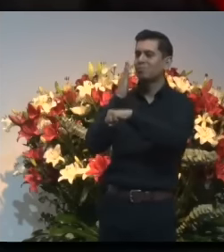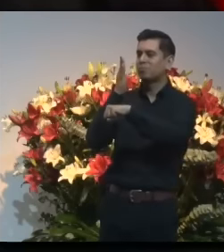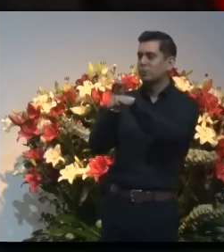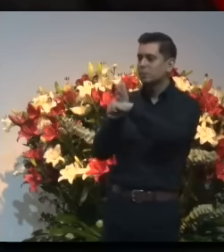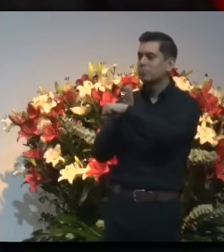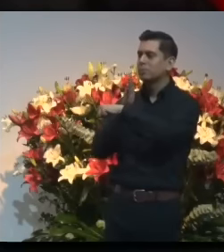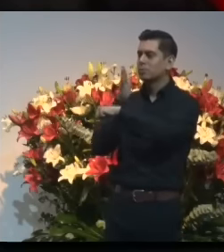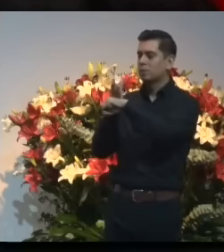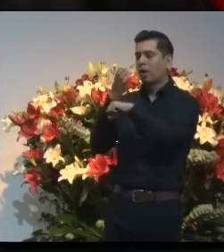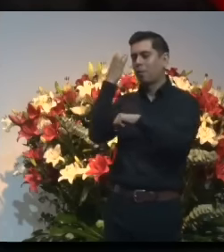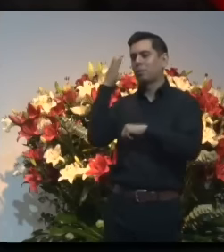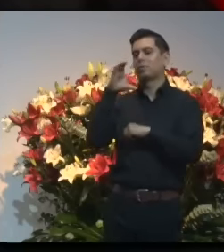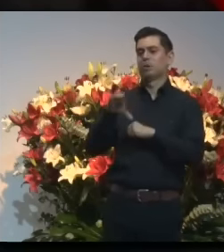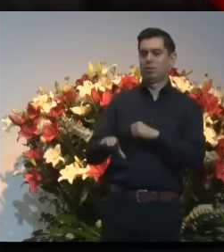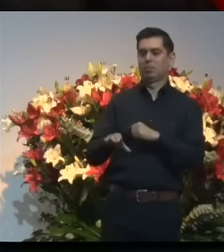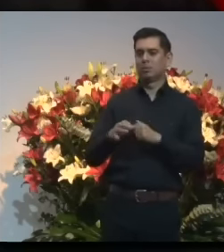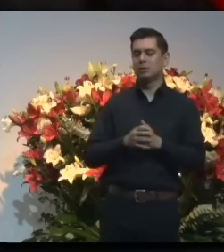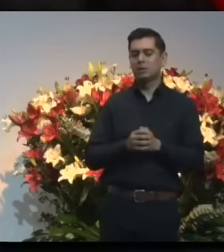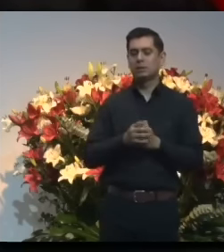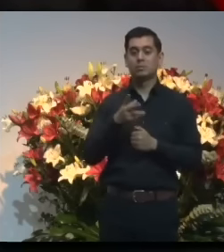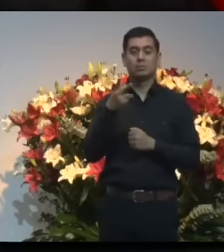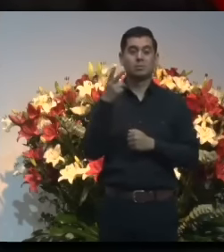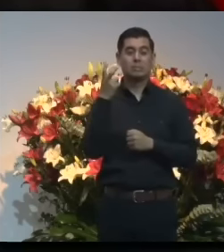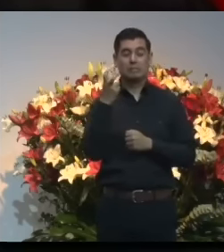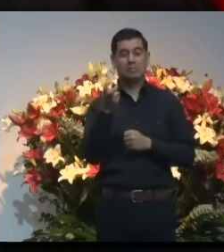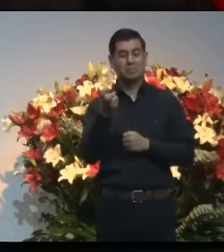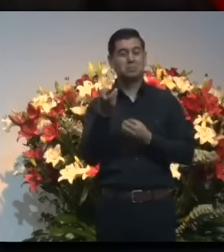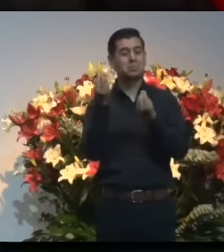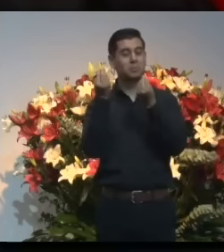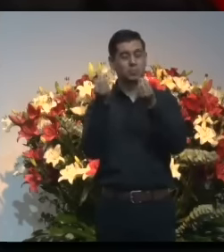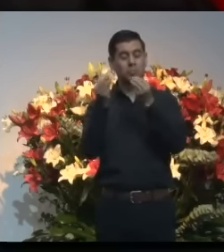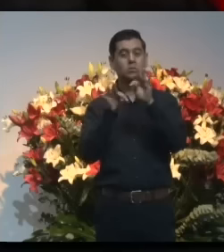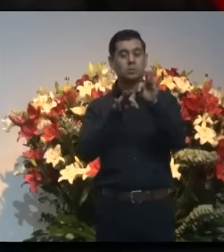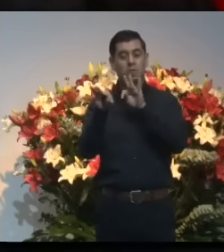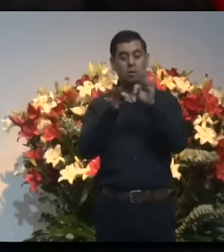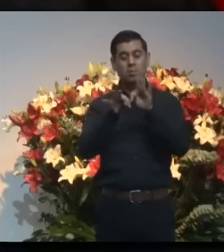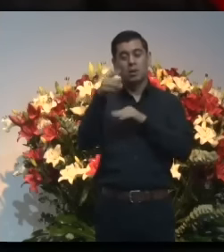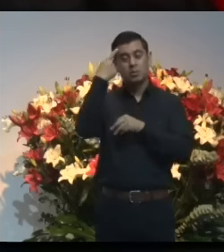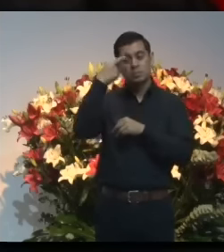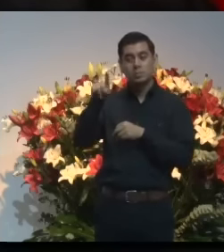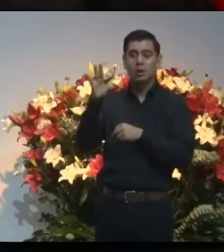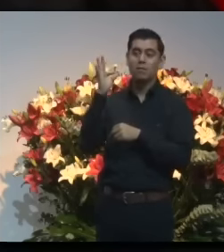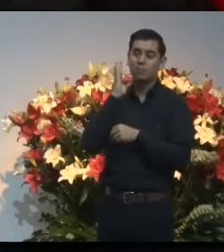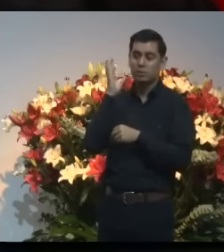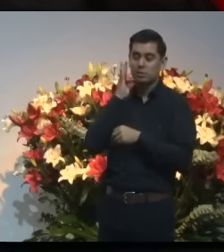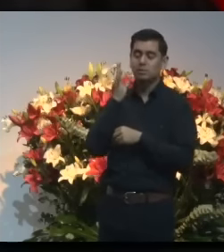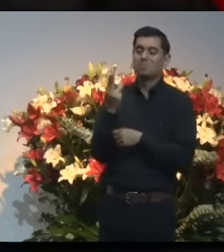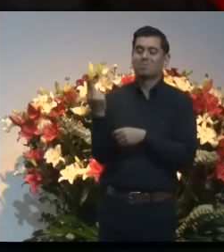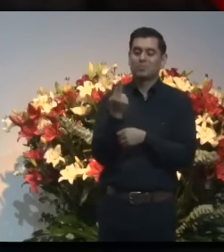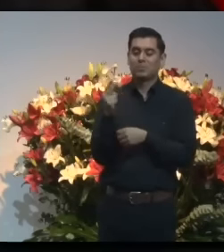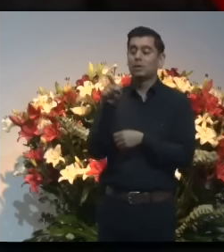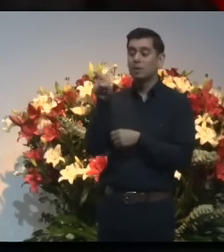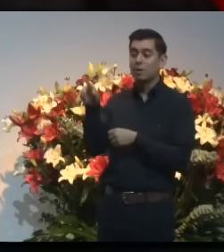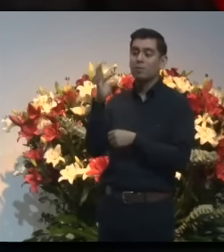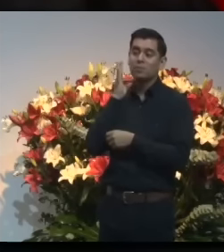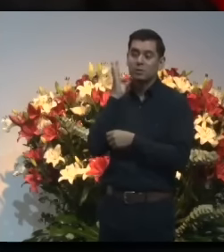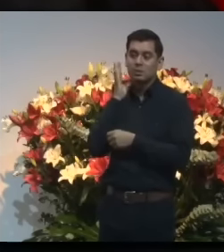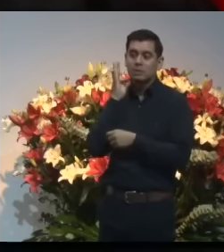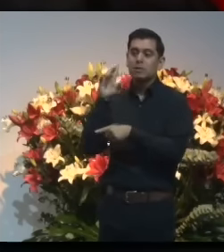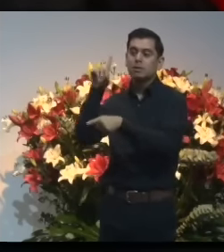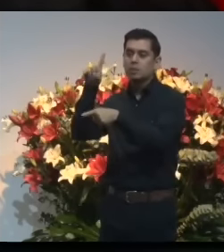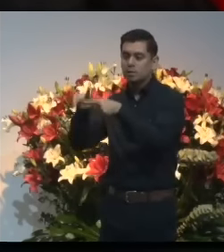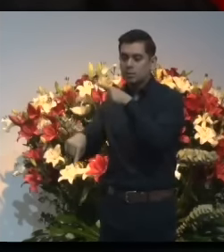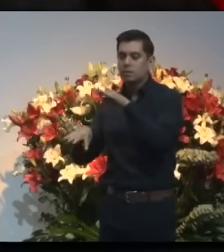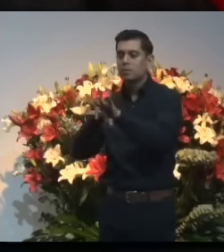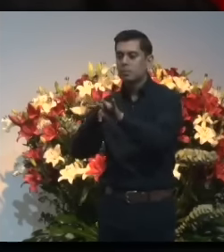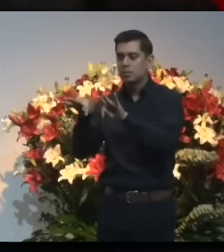criminal no está funcionando. Es demasiada carga a las fiscalías. Necesitamos fortalecer a las fiscalías para descargarles de trabajo e